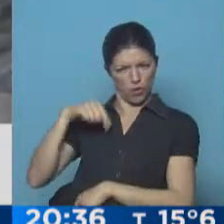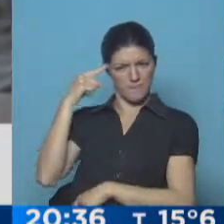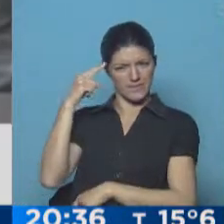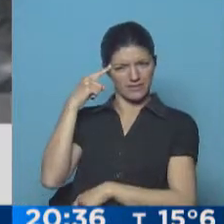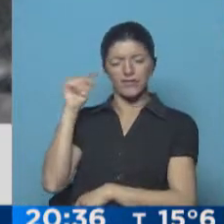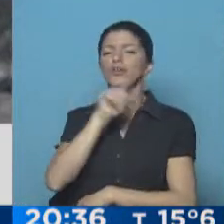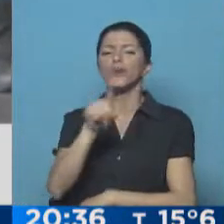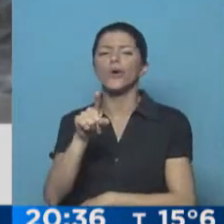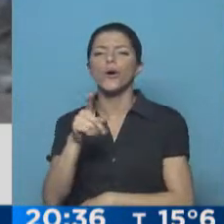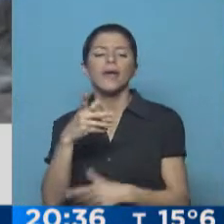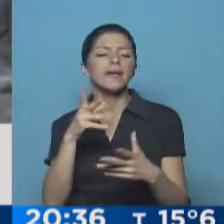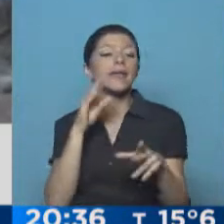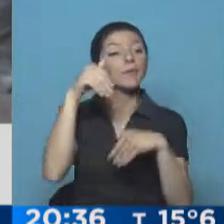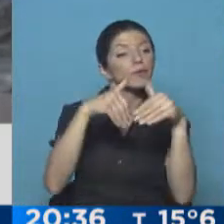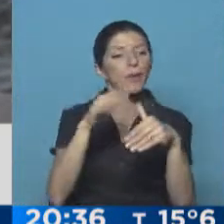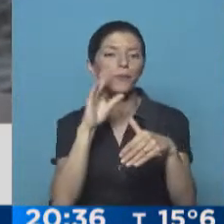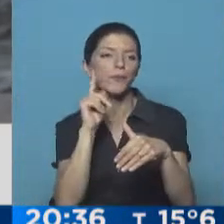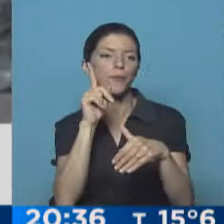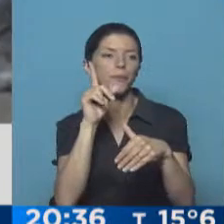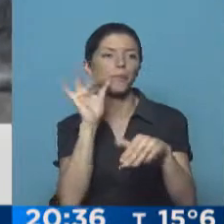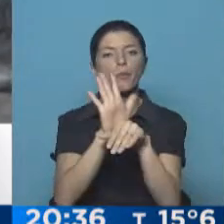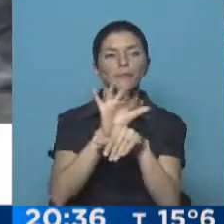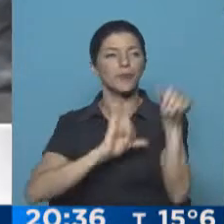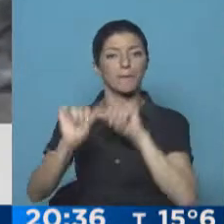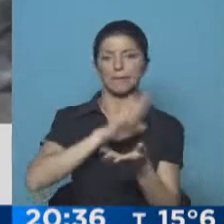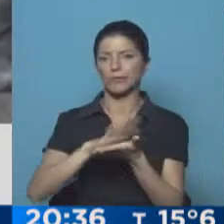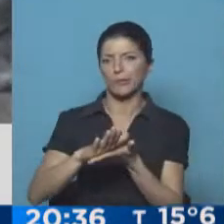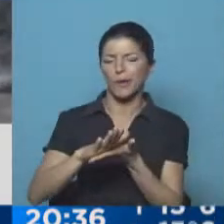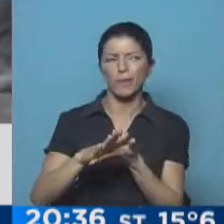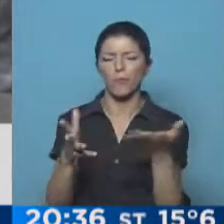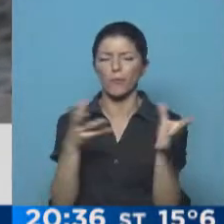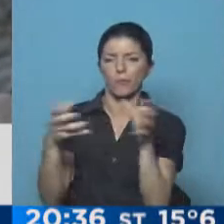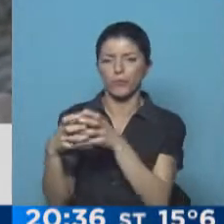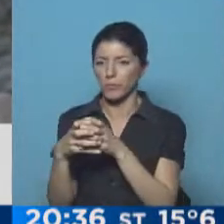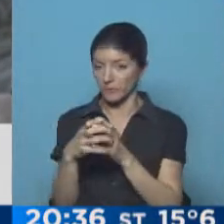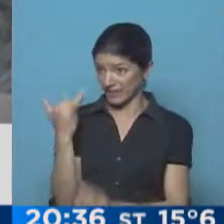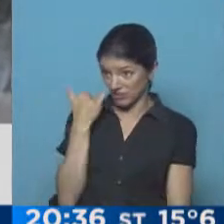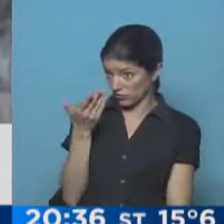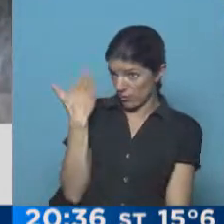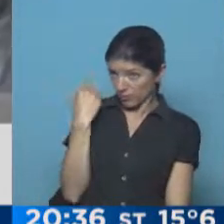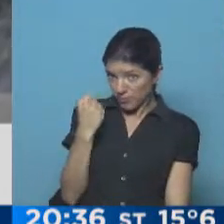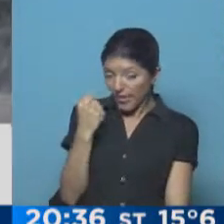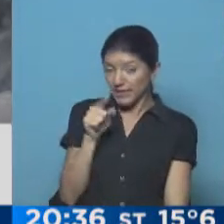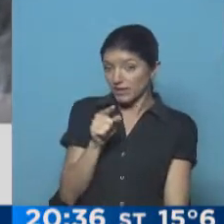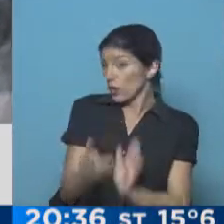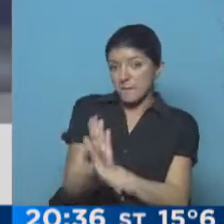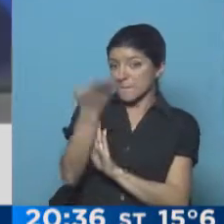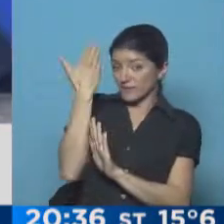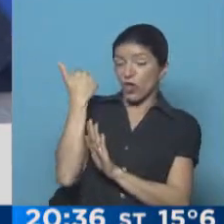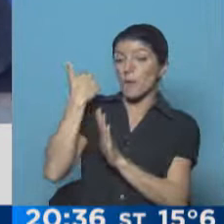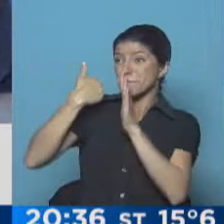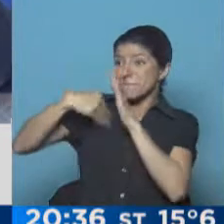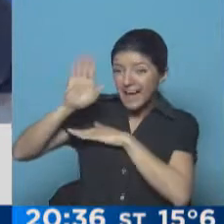de ningún invento, experimento nuevo de arquitecturas electorales, que eso ya pasó, y lo que pasó es el pasado, y más cuando viene de la